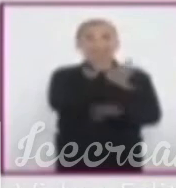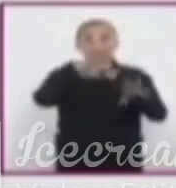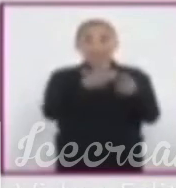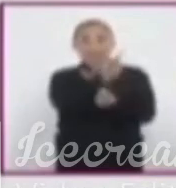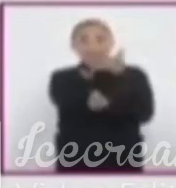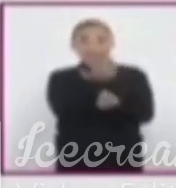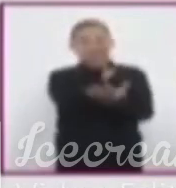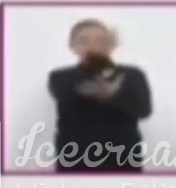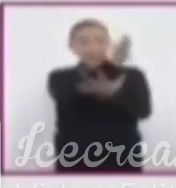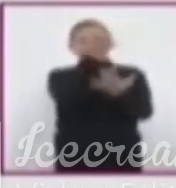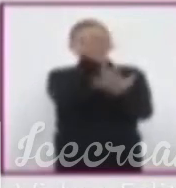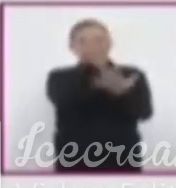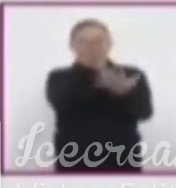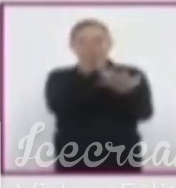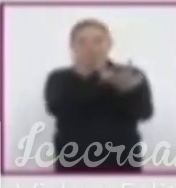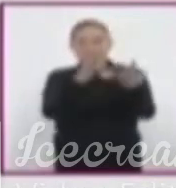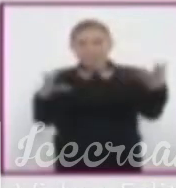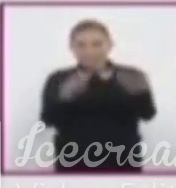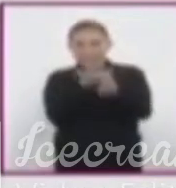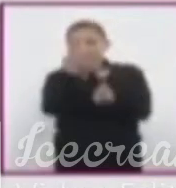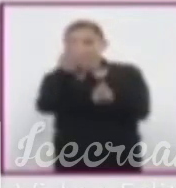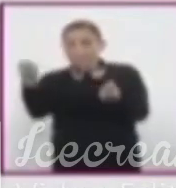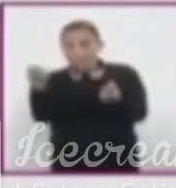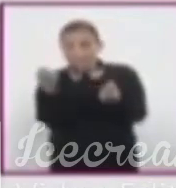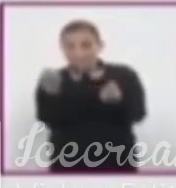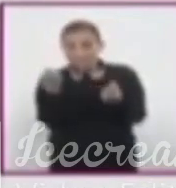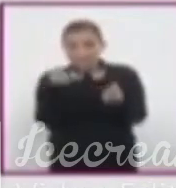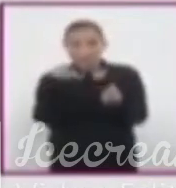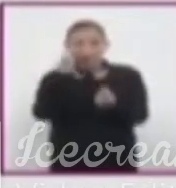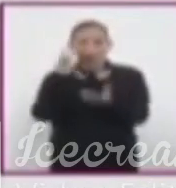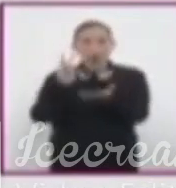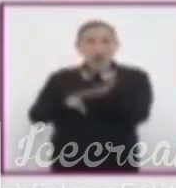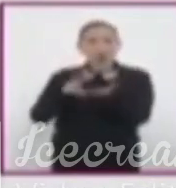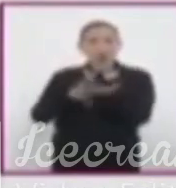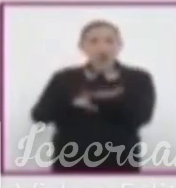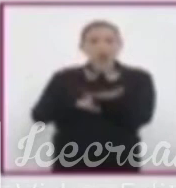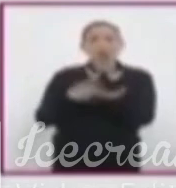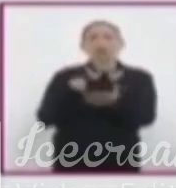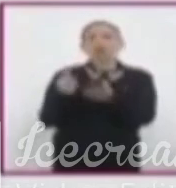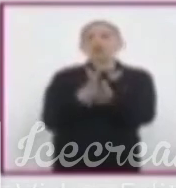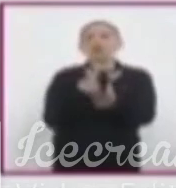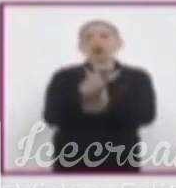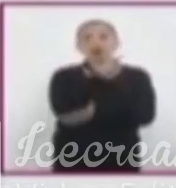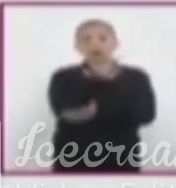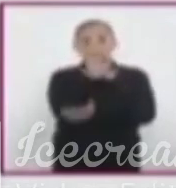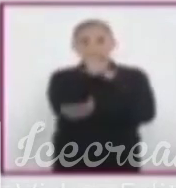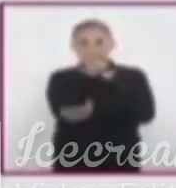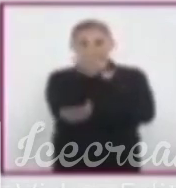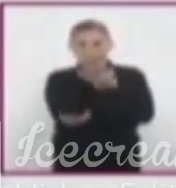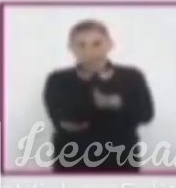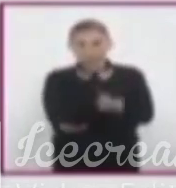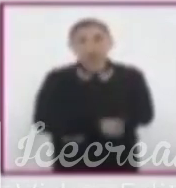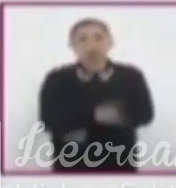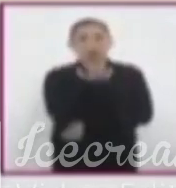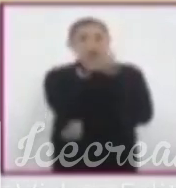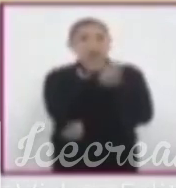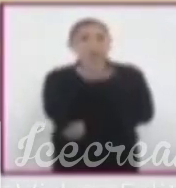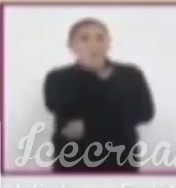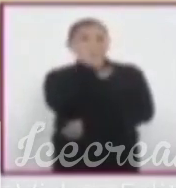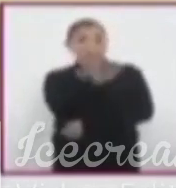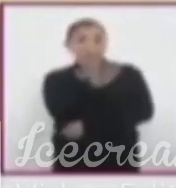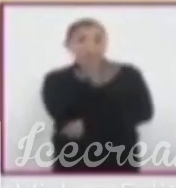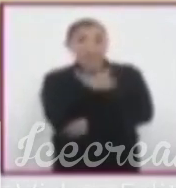total de 100. Representaremos el costo de la licuadora, los 250 pesos, con